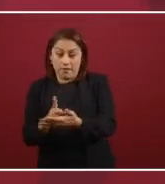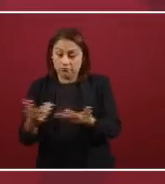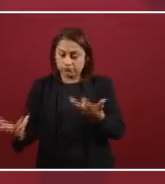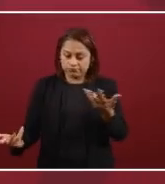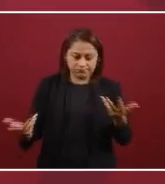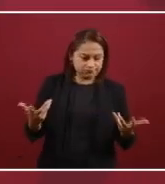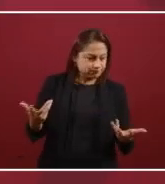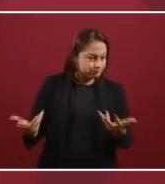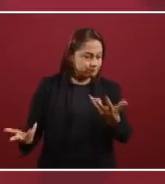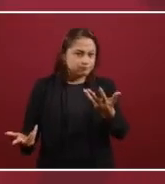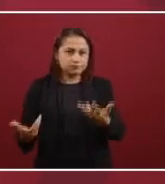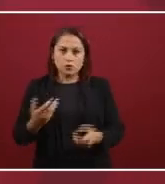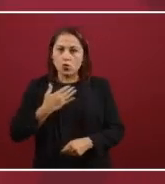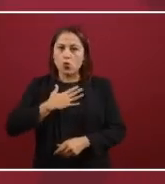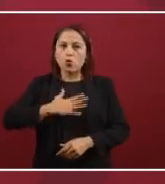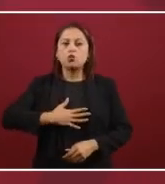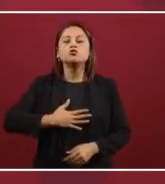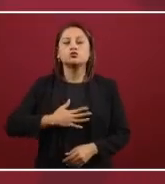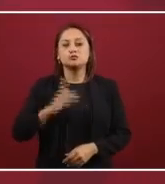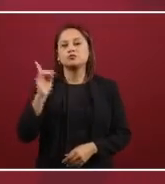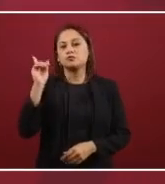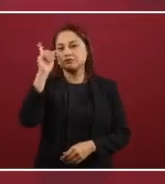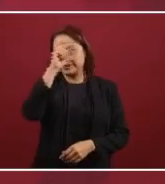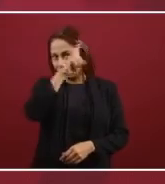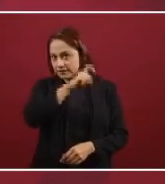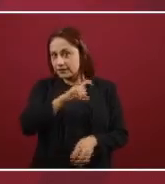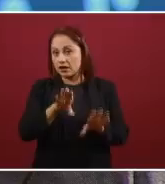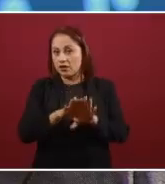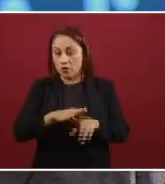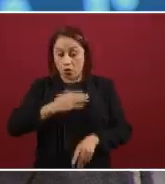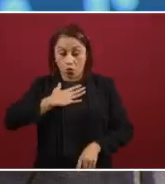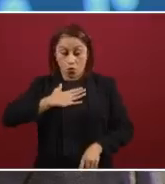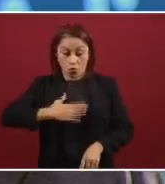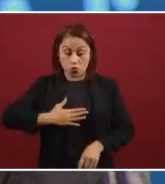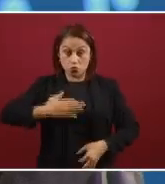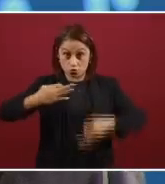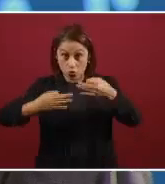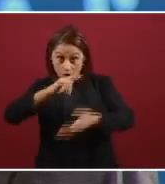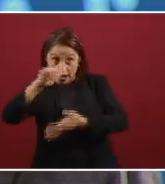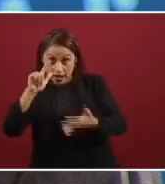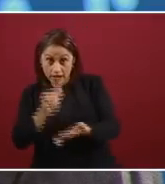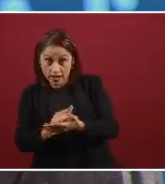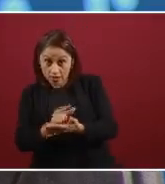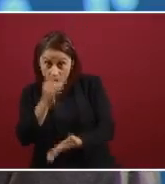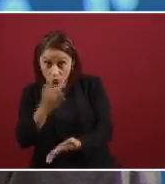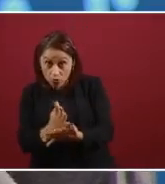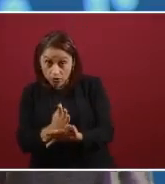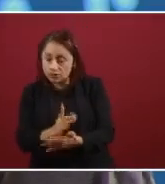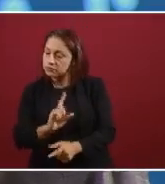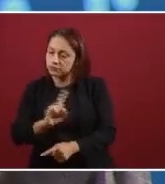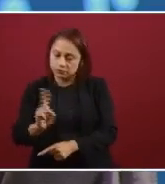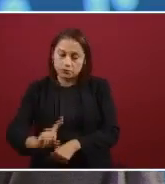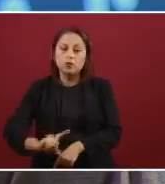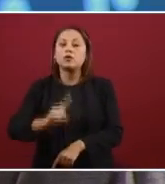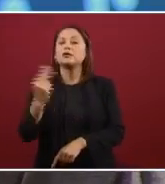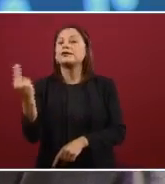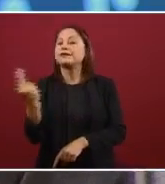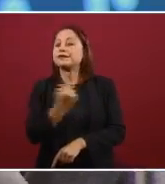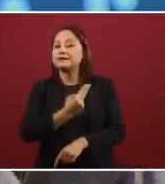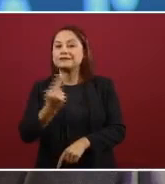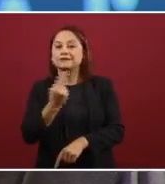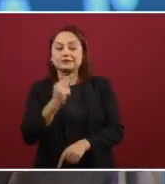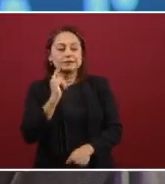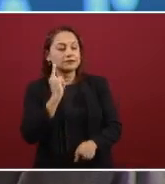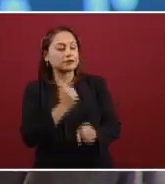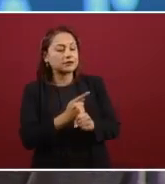sentido formal de la aplicación de la ley, implica hacer justicia con ese vacío social y